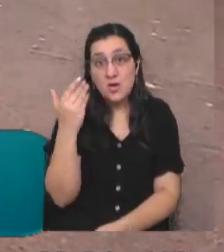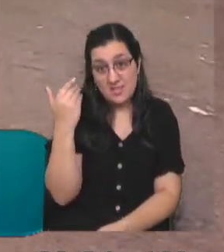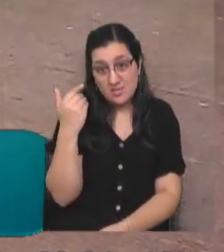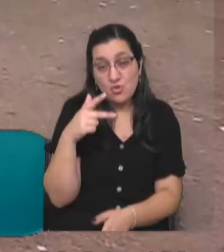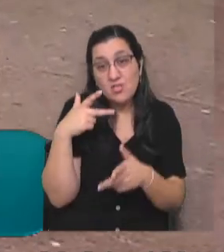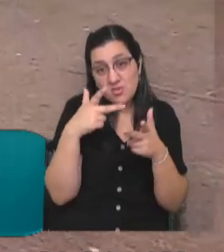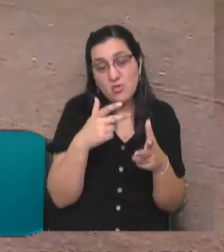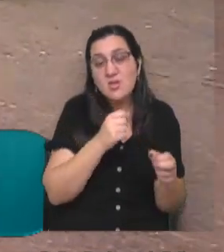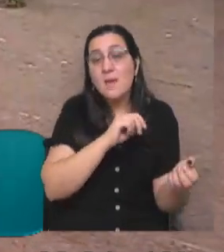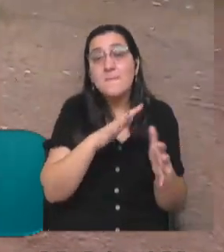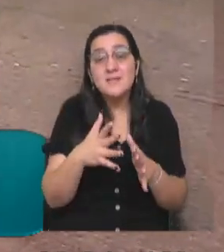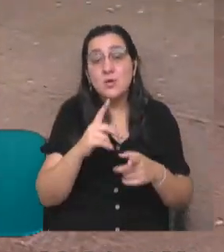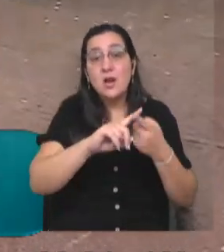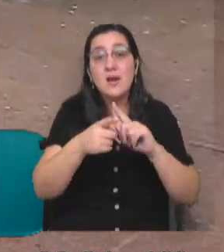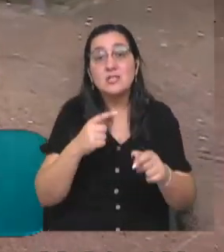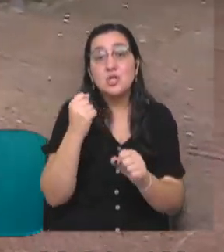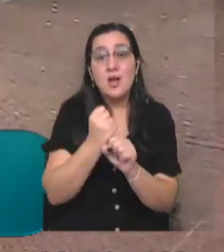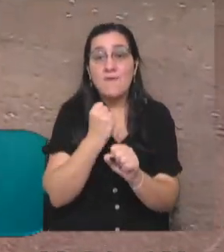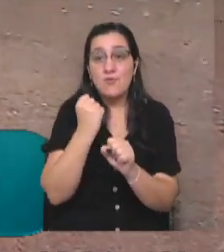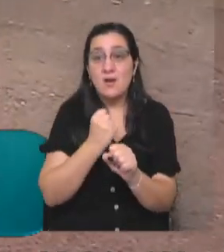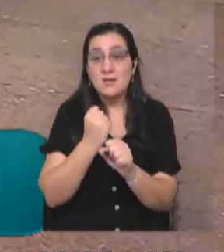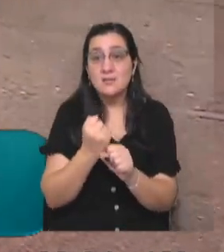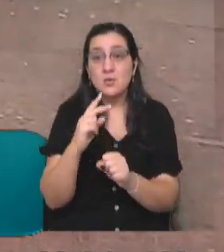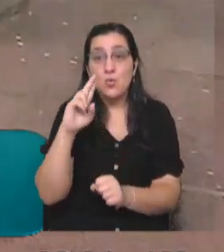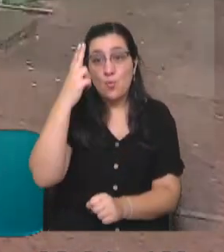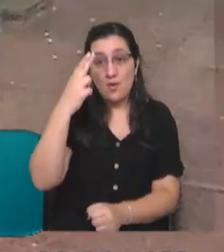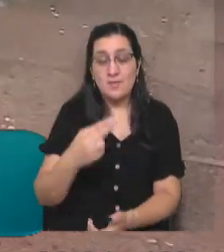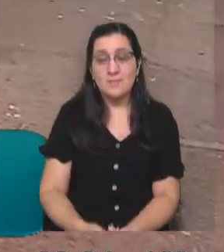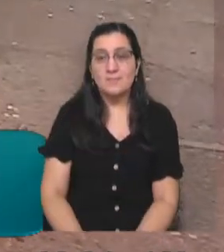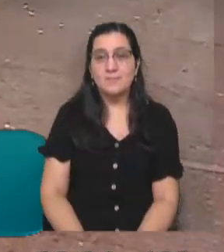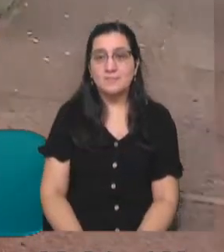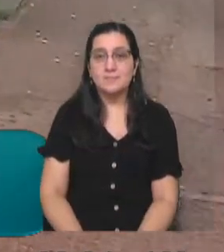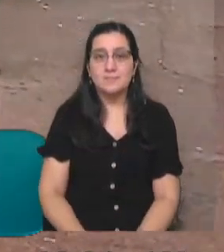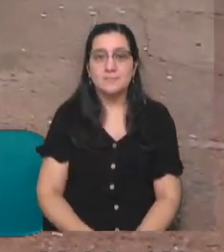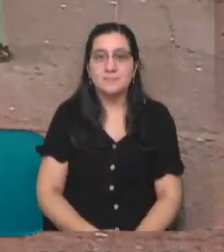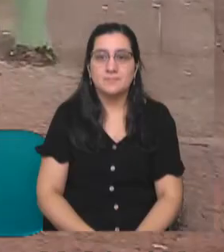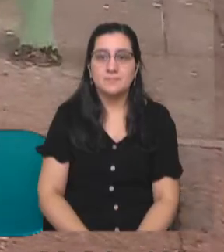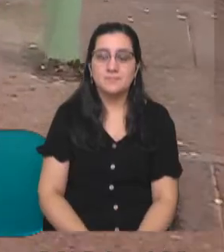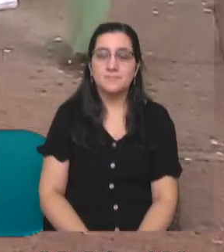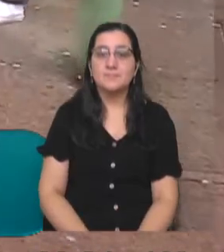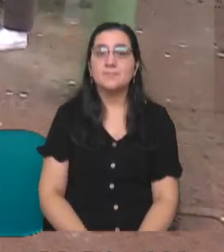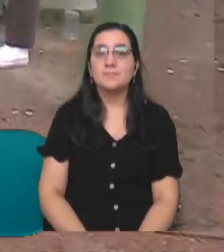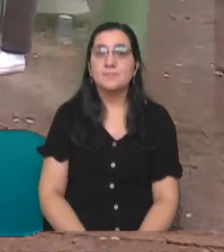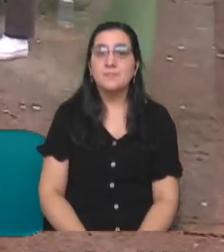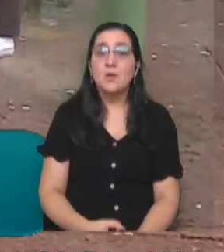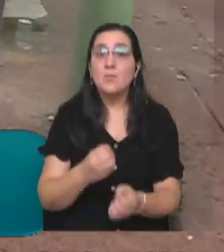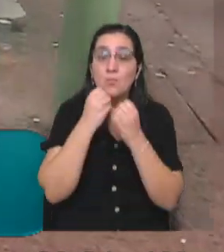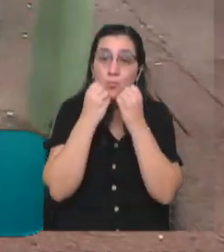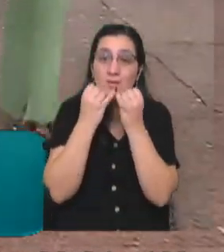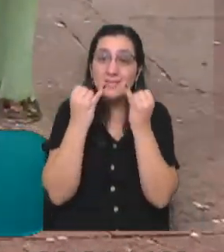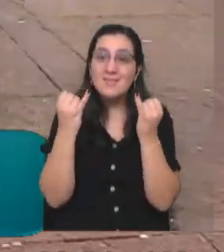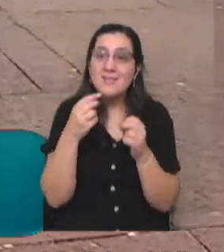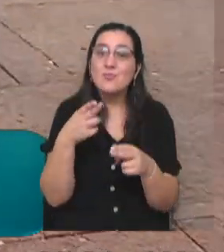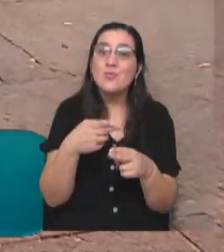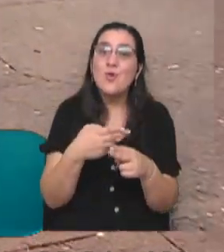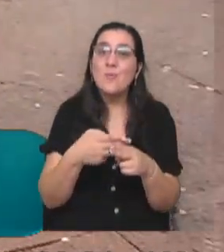nada más, y qué nos pasa con las relaciones laborales a nuestro país a propósito del día de mañana. Buen día, ¿cómo le va? ¿Cómo